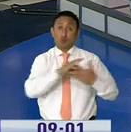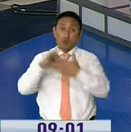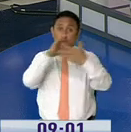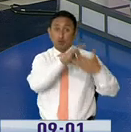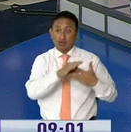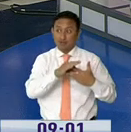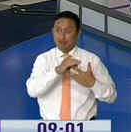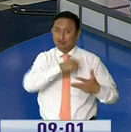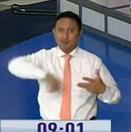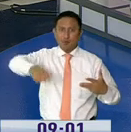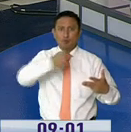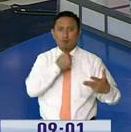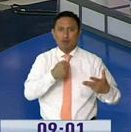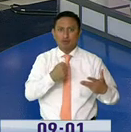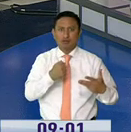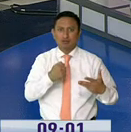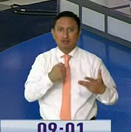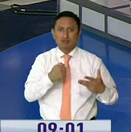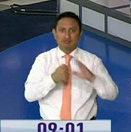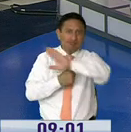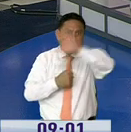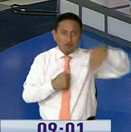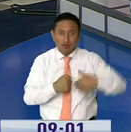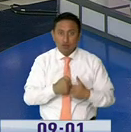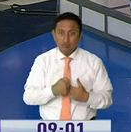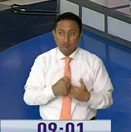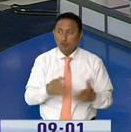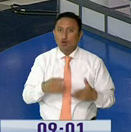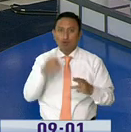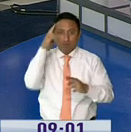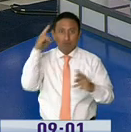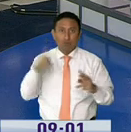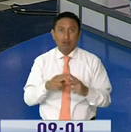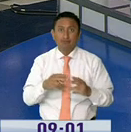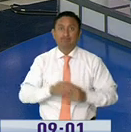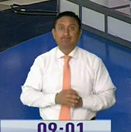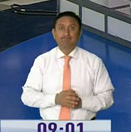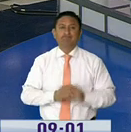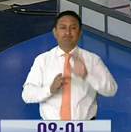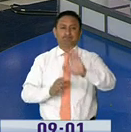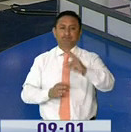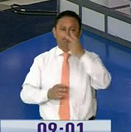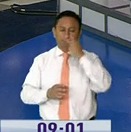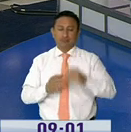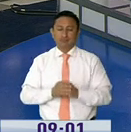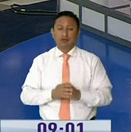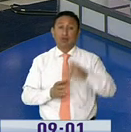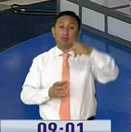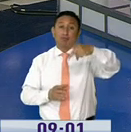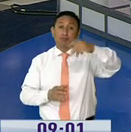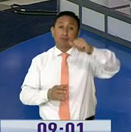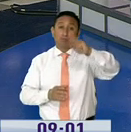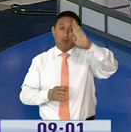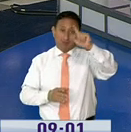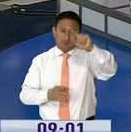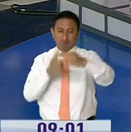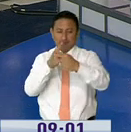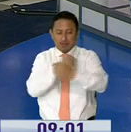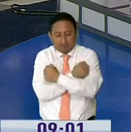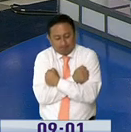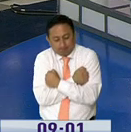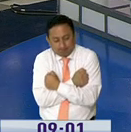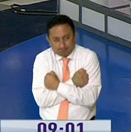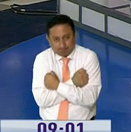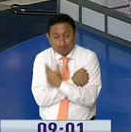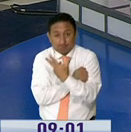los colegas periodistas, comunicadores. ¿Cómo les vamos a reconocer? A ver, Pablito Arias, primero déjame mandarles un abrazo enorme a